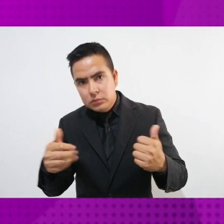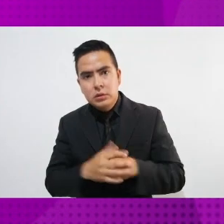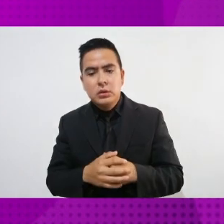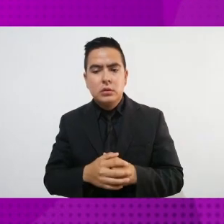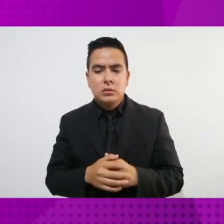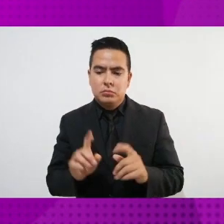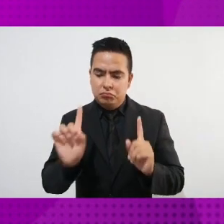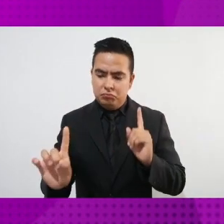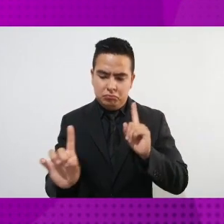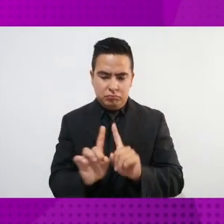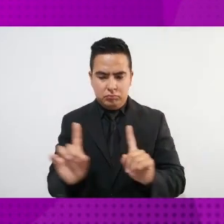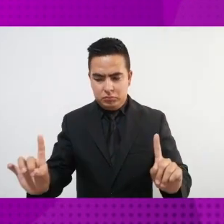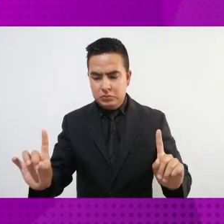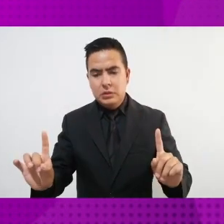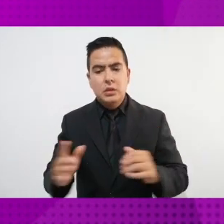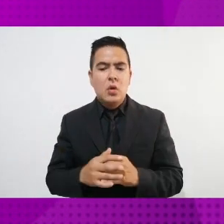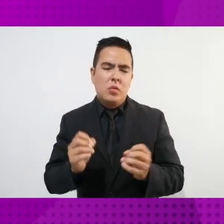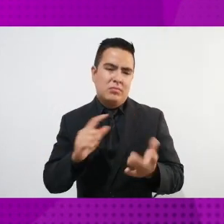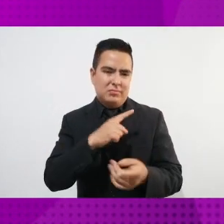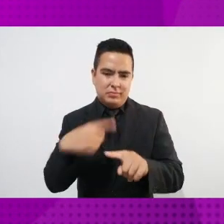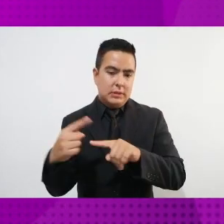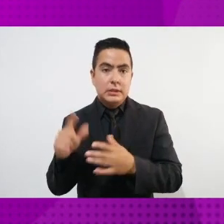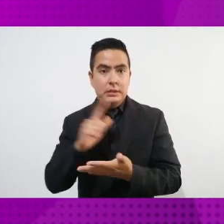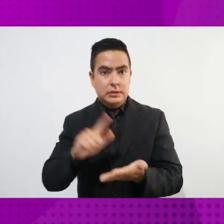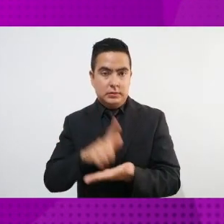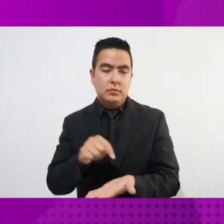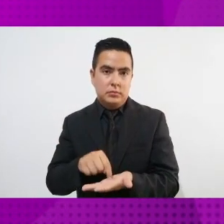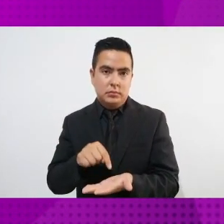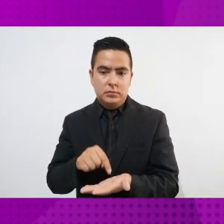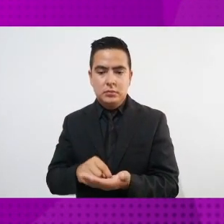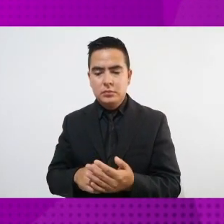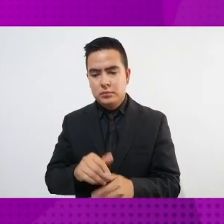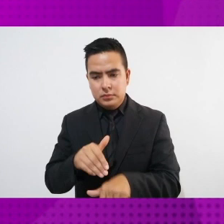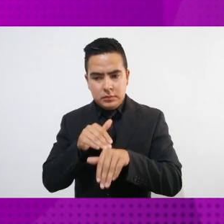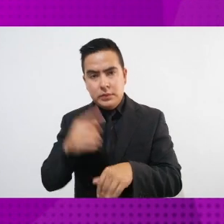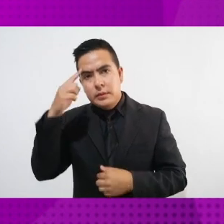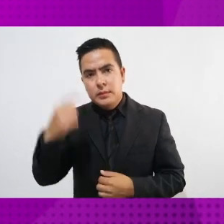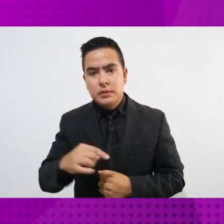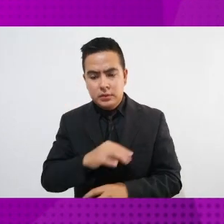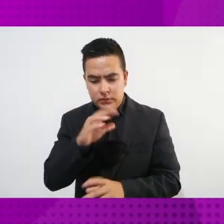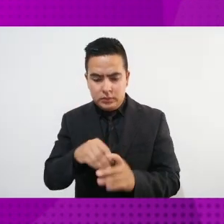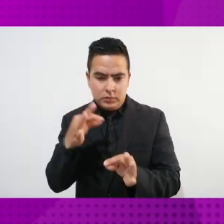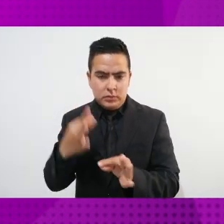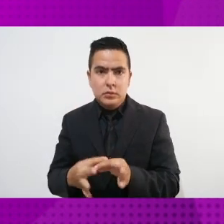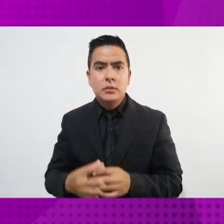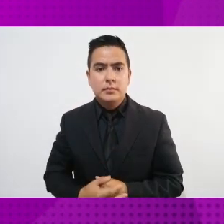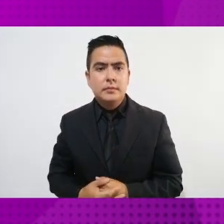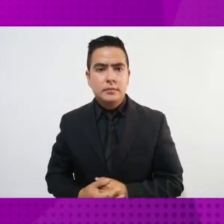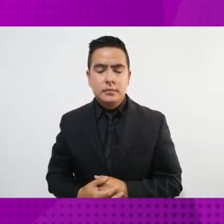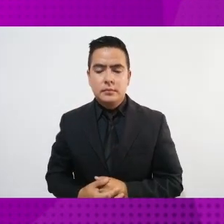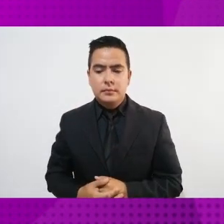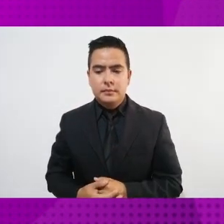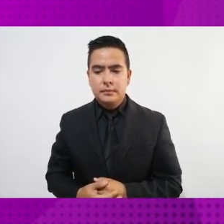es, al no haber una respuesta institucional, un método, una técnica institucional para conseguir este objetivo, se tienen